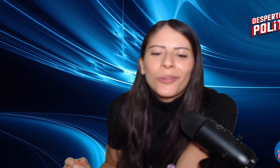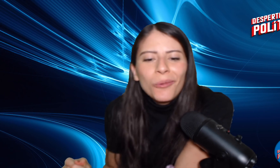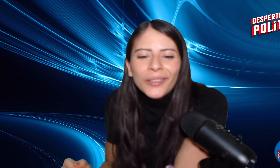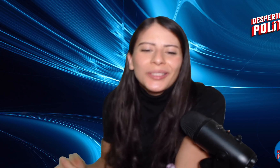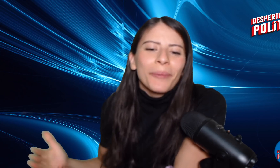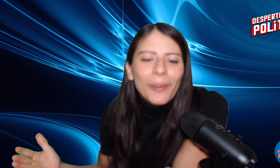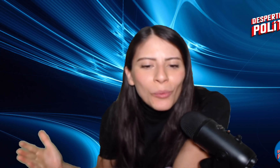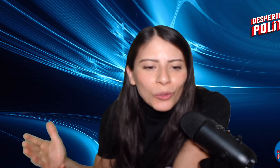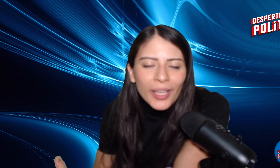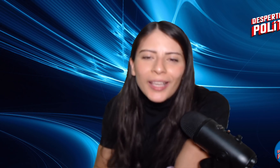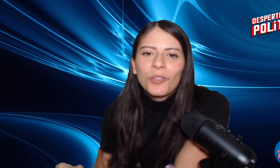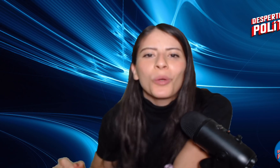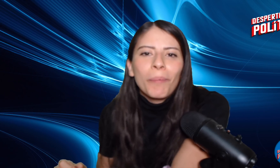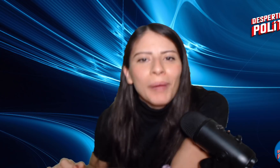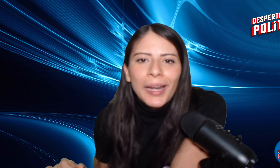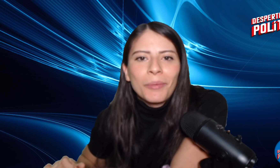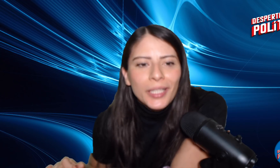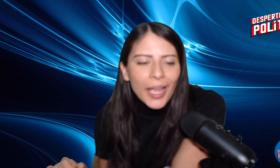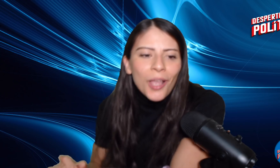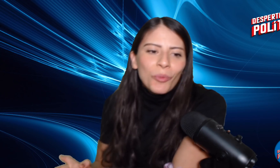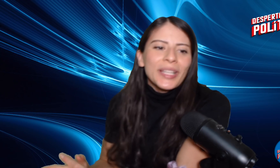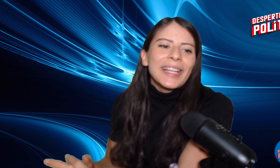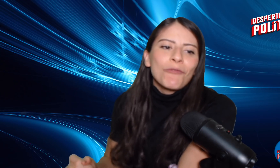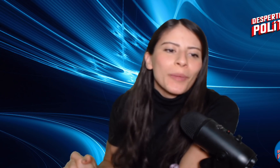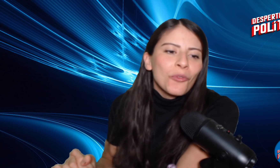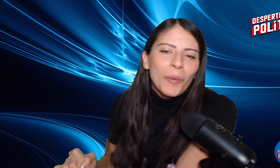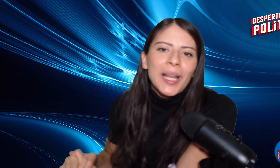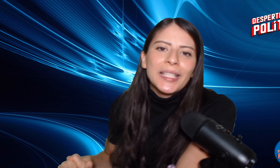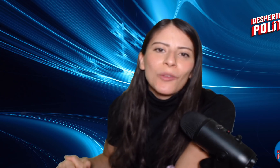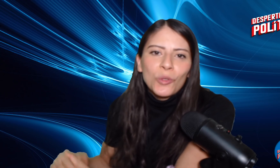cosas mejor, cuando sabemos que es pura palabrería. Pues ahí está la